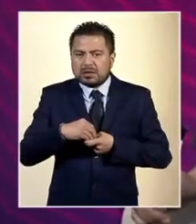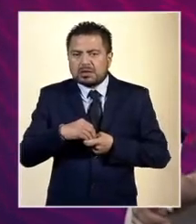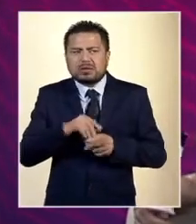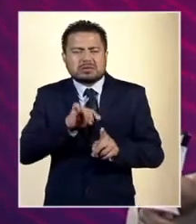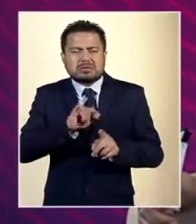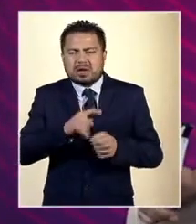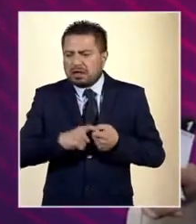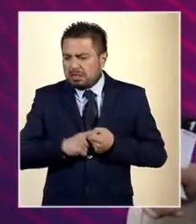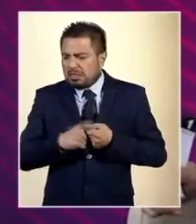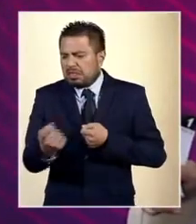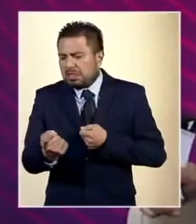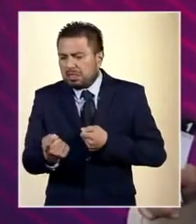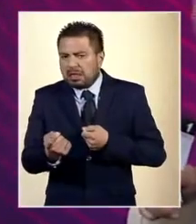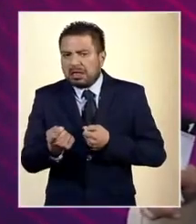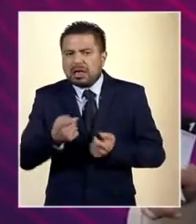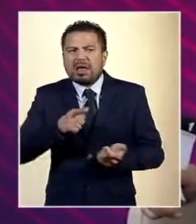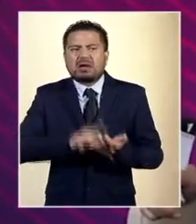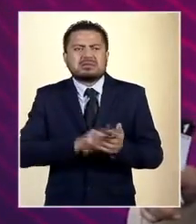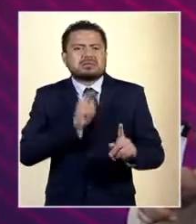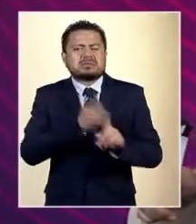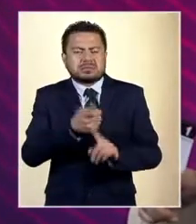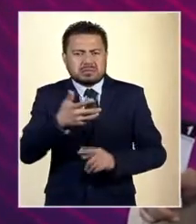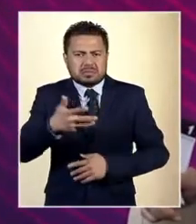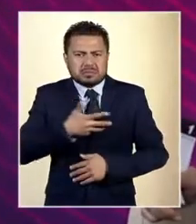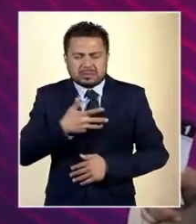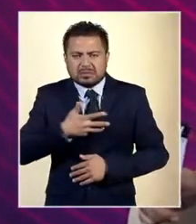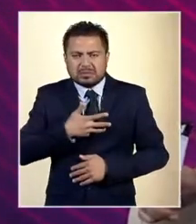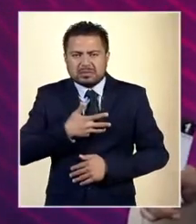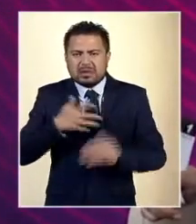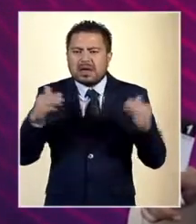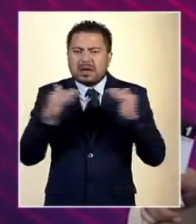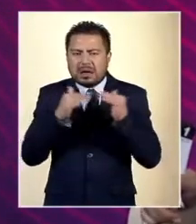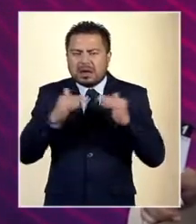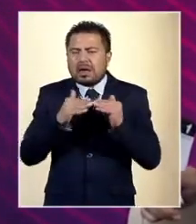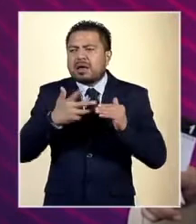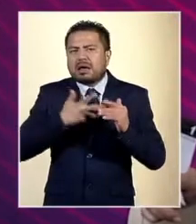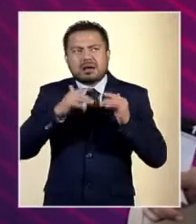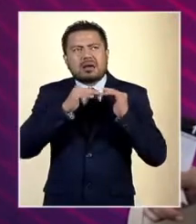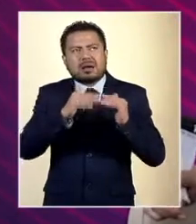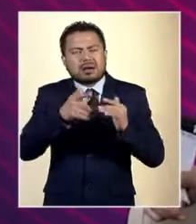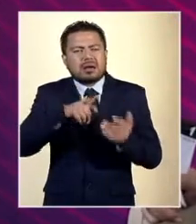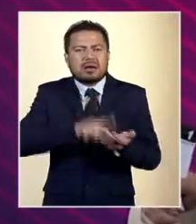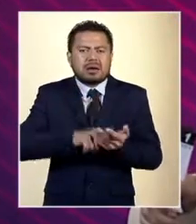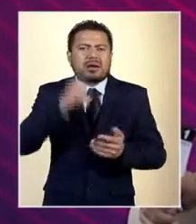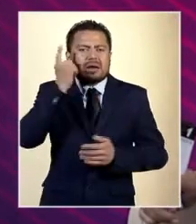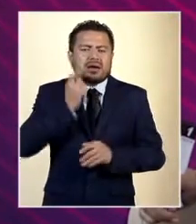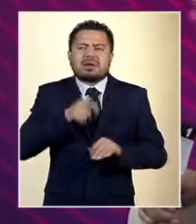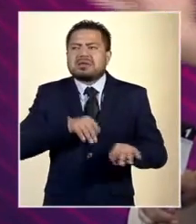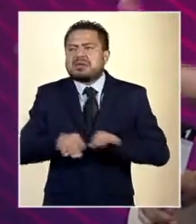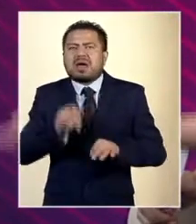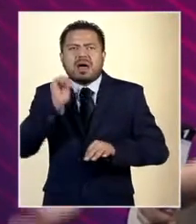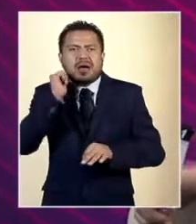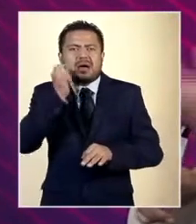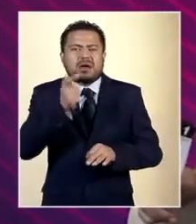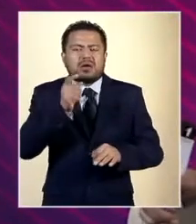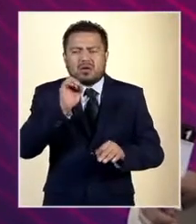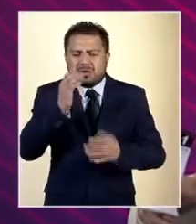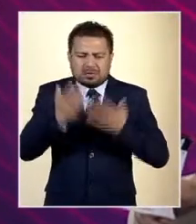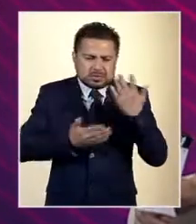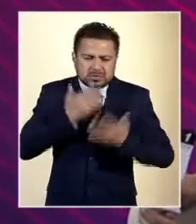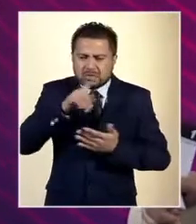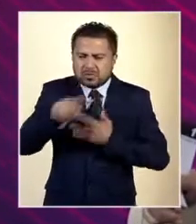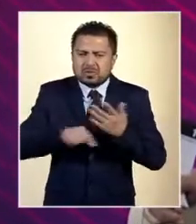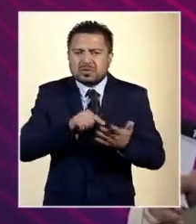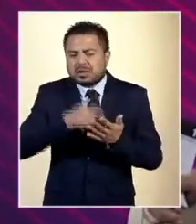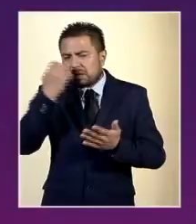sido excluido de tener una casa, de tener un techo, de tener a lo mejor un trabajo o estudios, un lugar